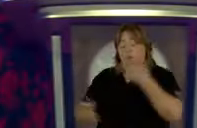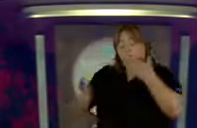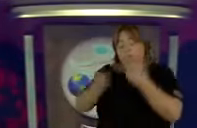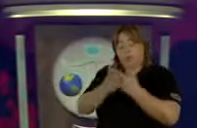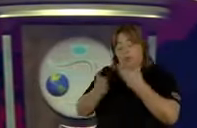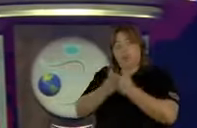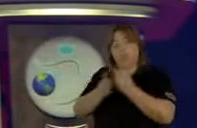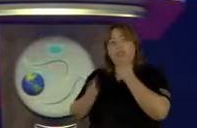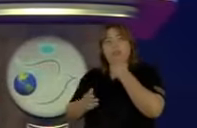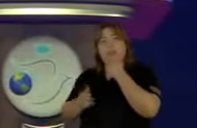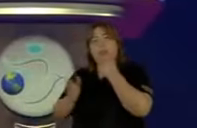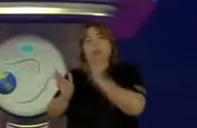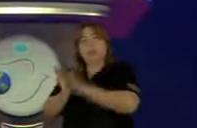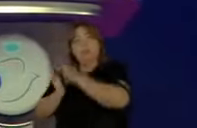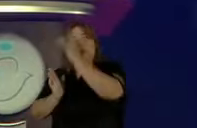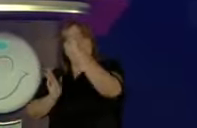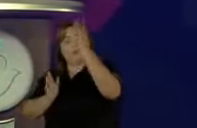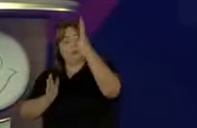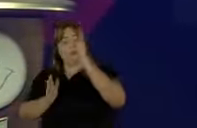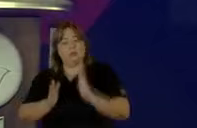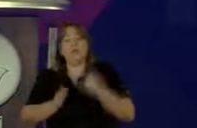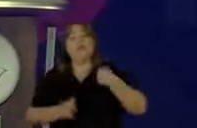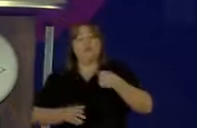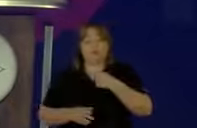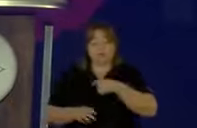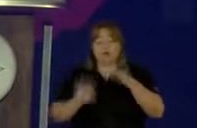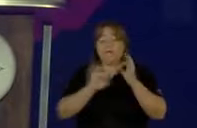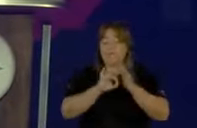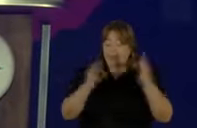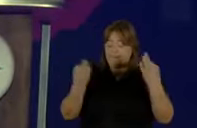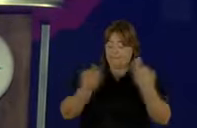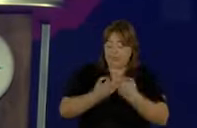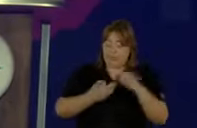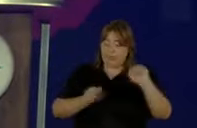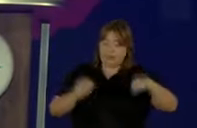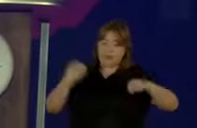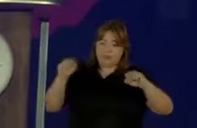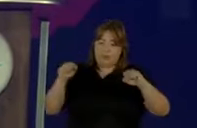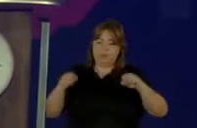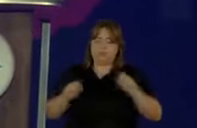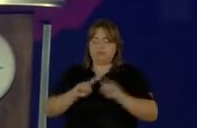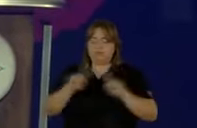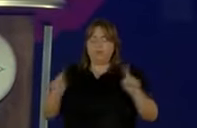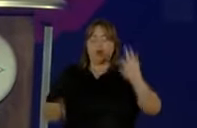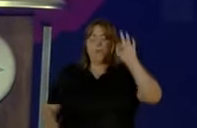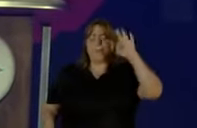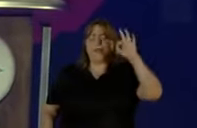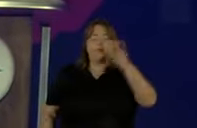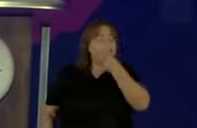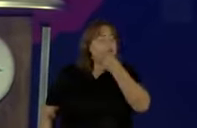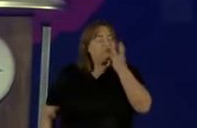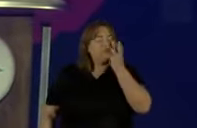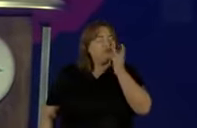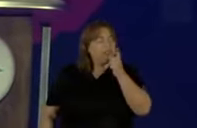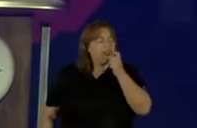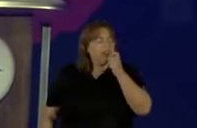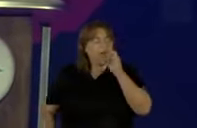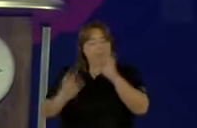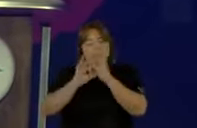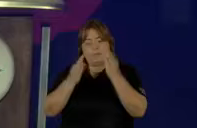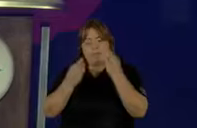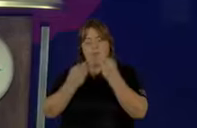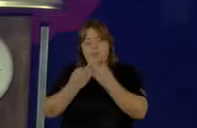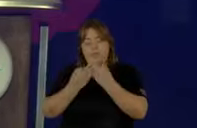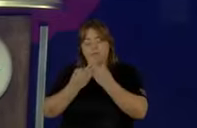Dios en este día? Somos familia. Pero, pastora, ¿quiénes son la familia de Dios?